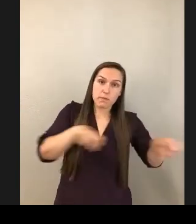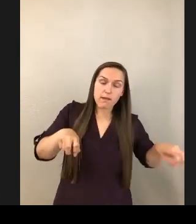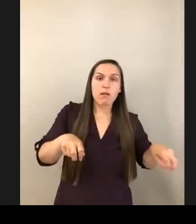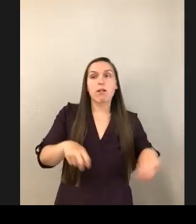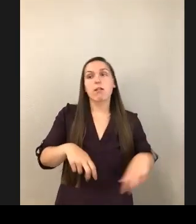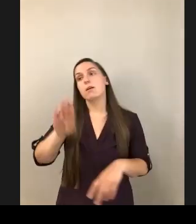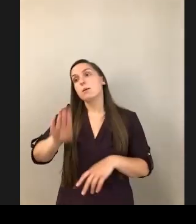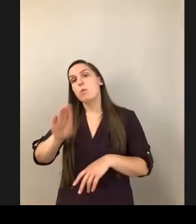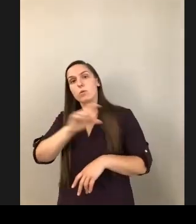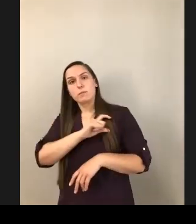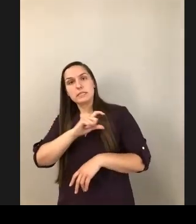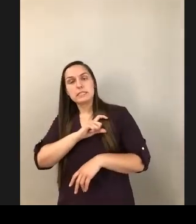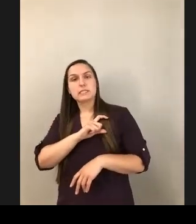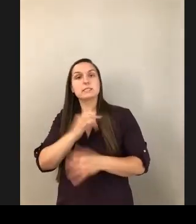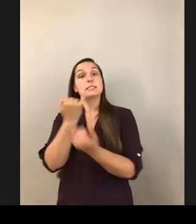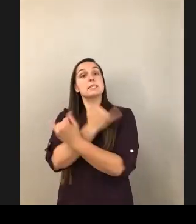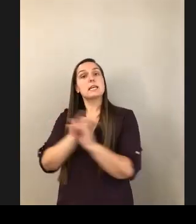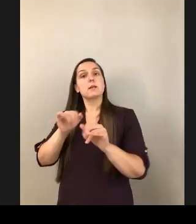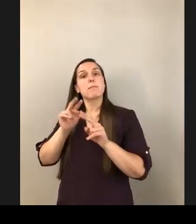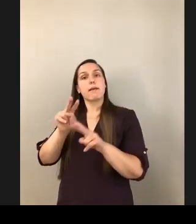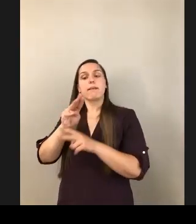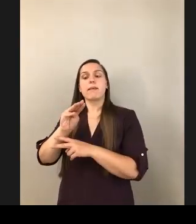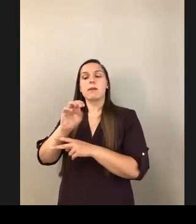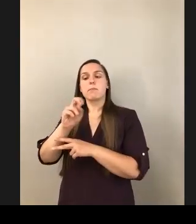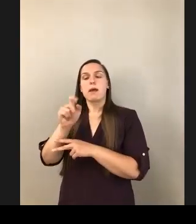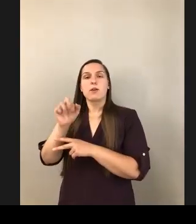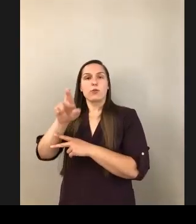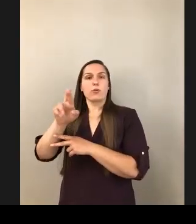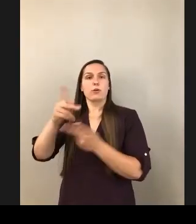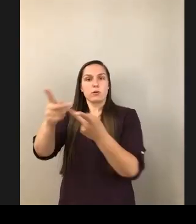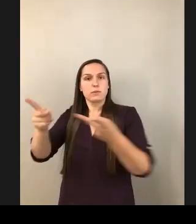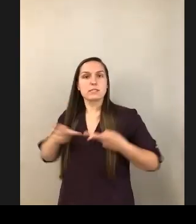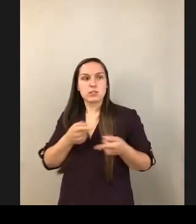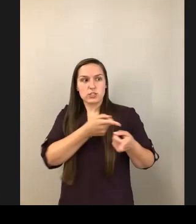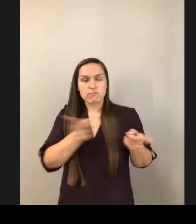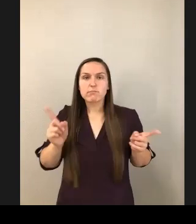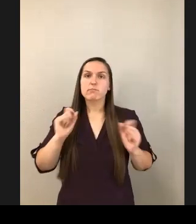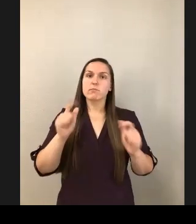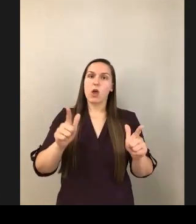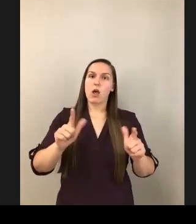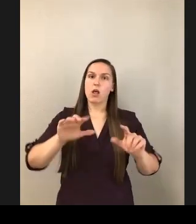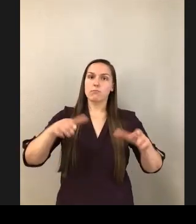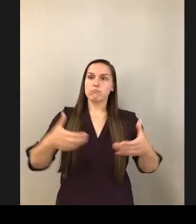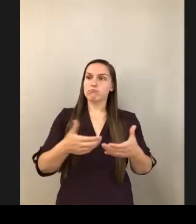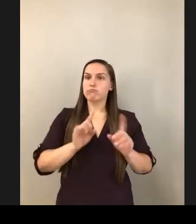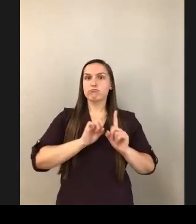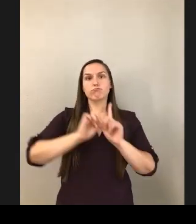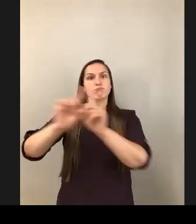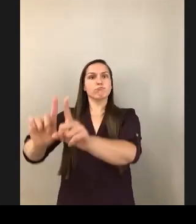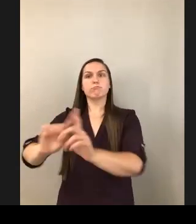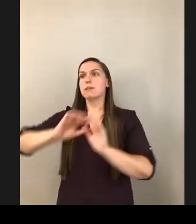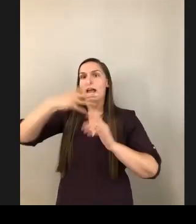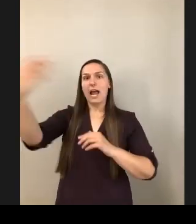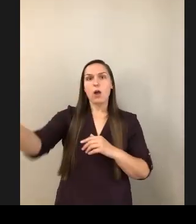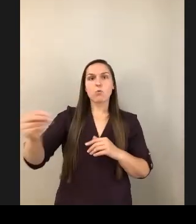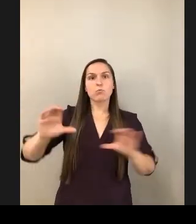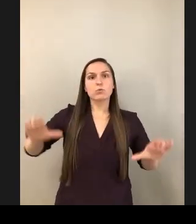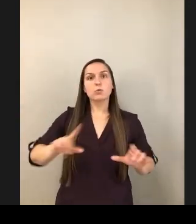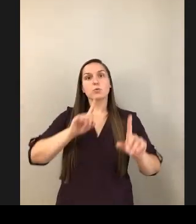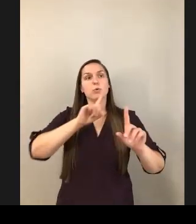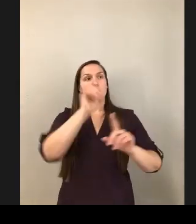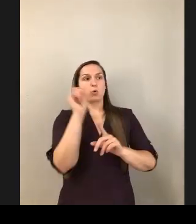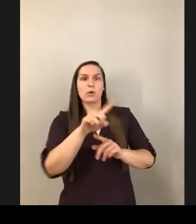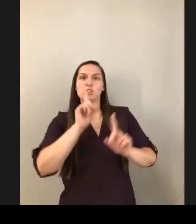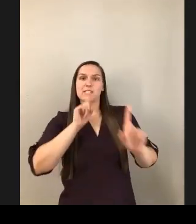de supervisión de la policía a la policía de Boulder, salir y hacer